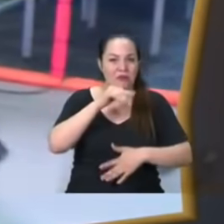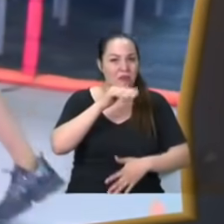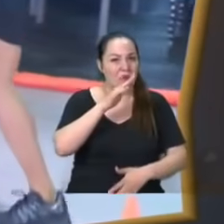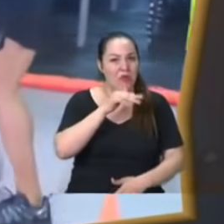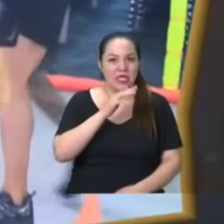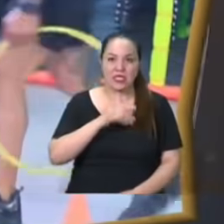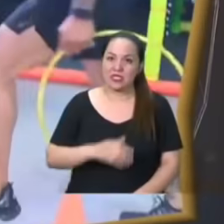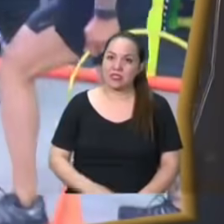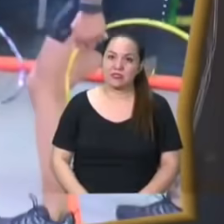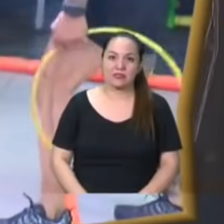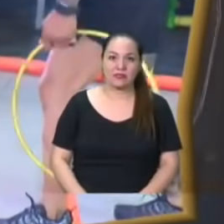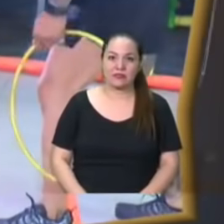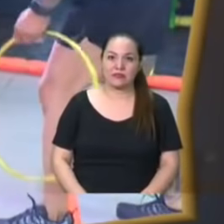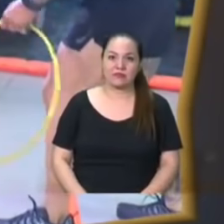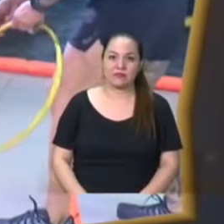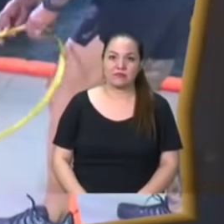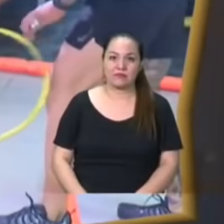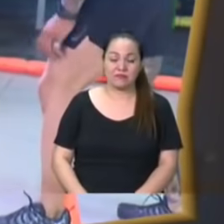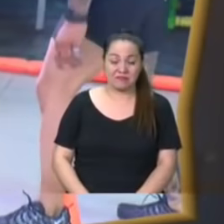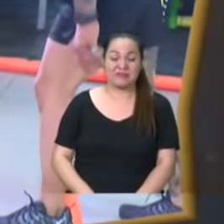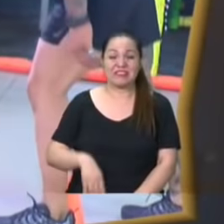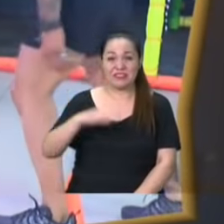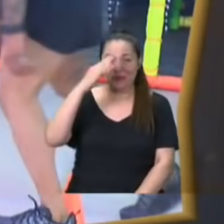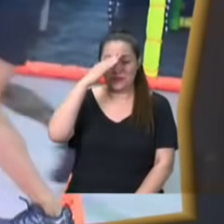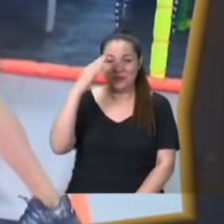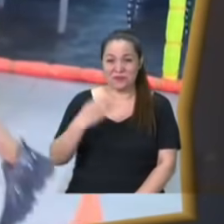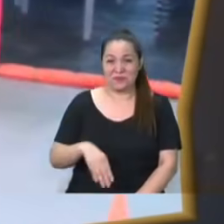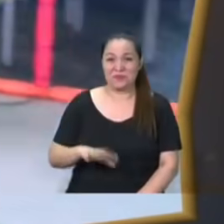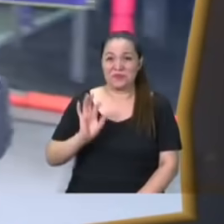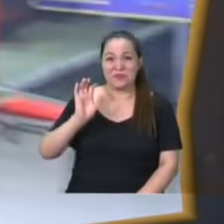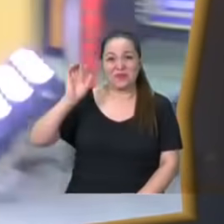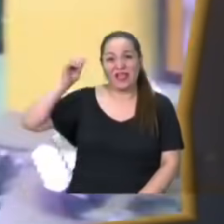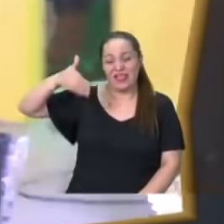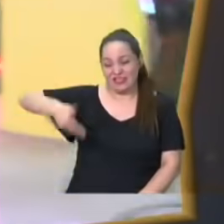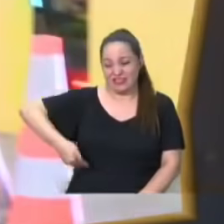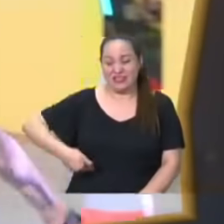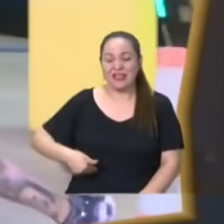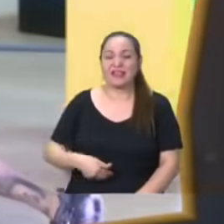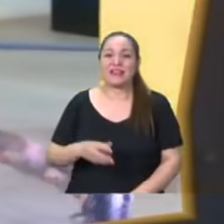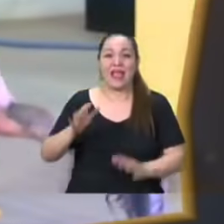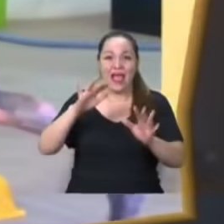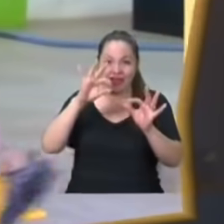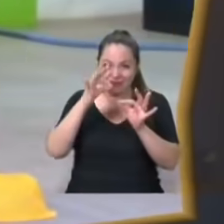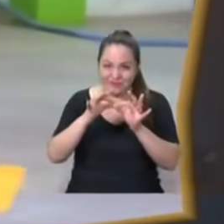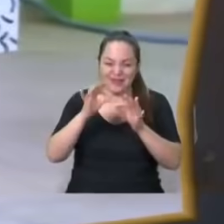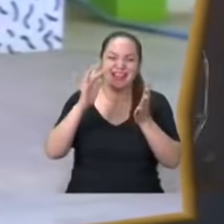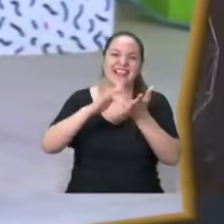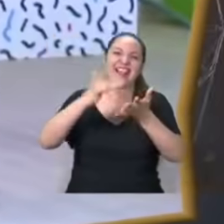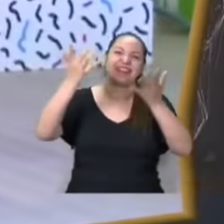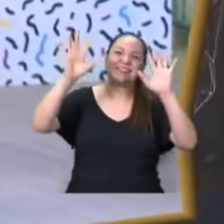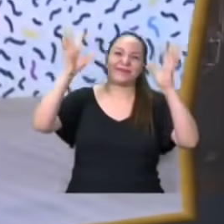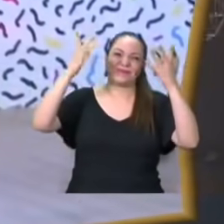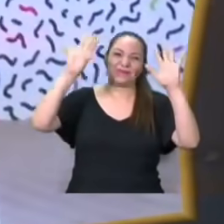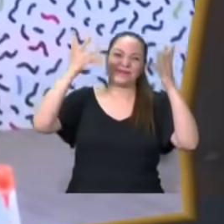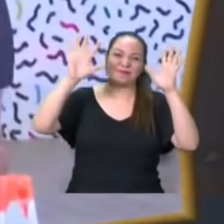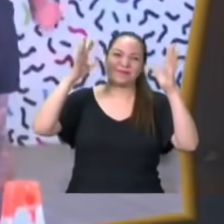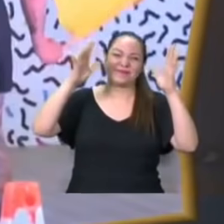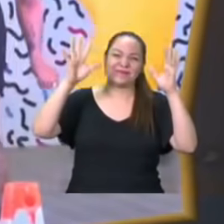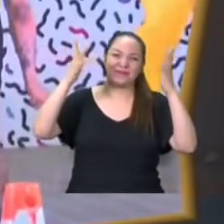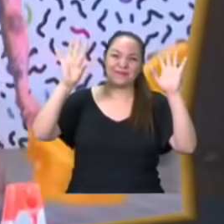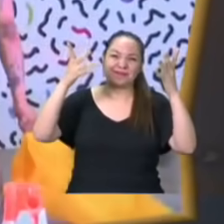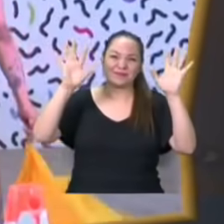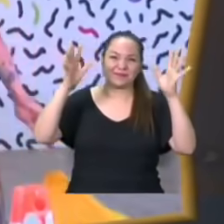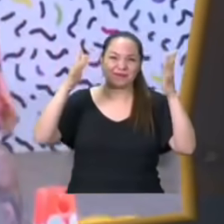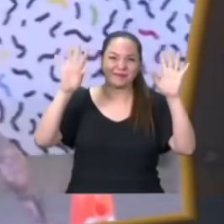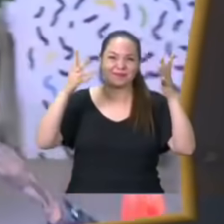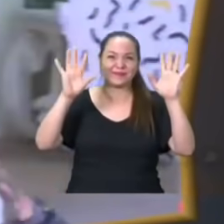En fin, una verdadera tragedia. Ya va a terminar. Bravo, bravo. Un nuevo récord, señor Chavana.